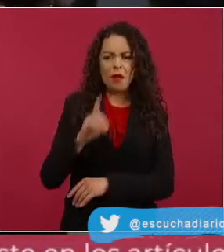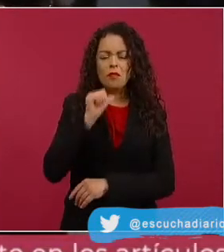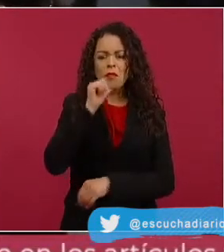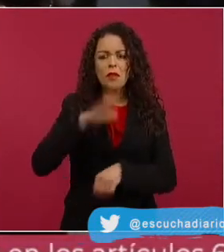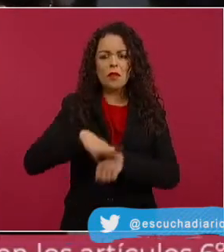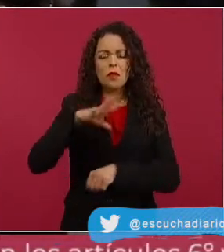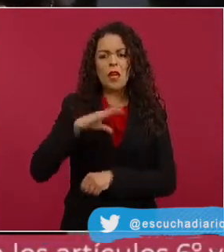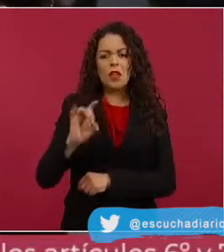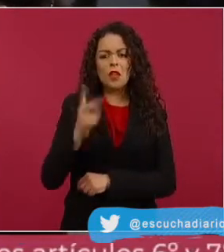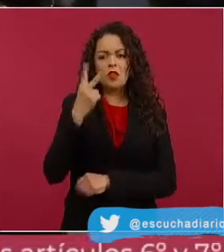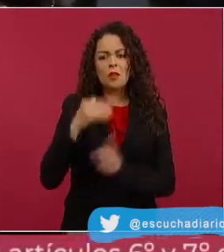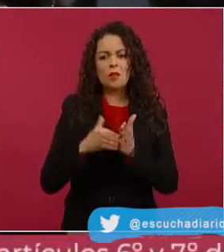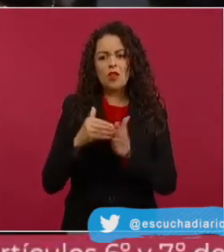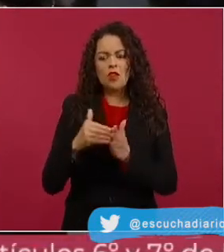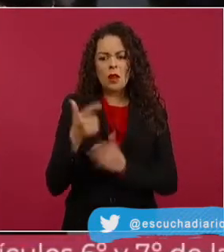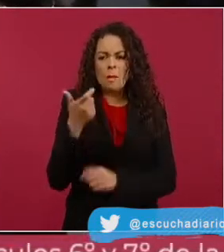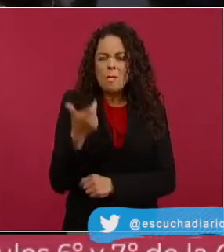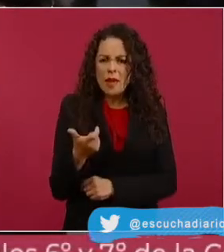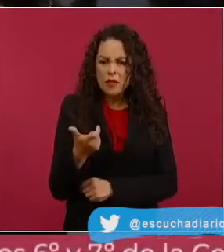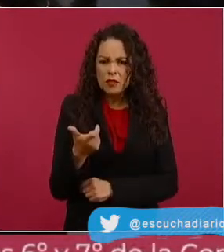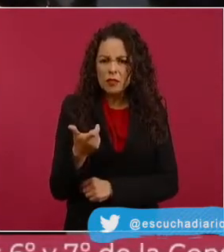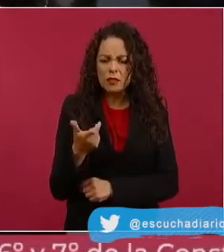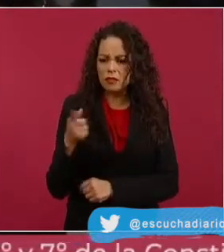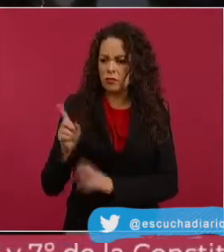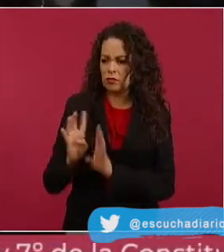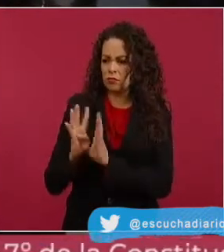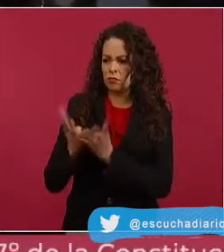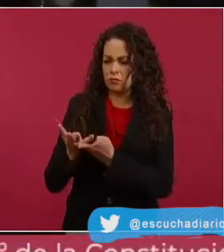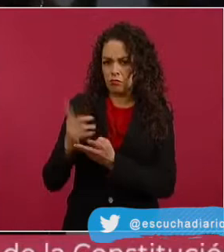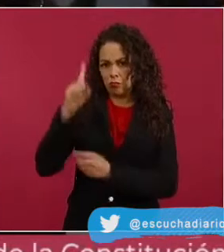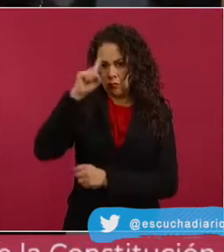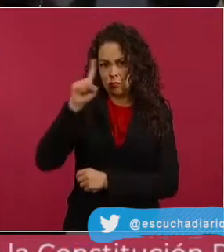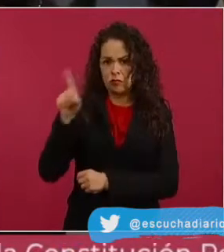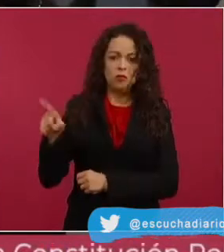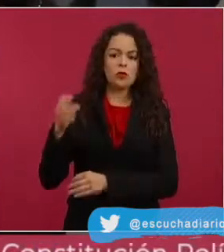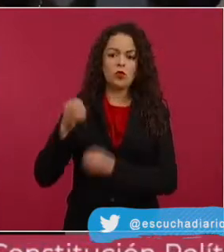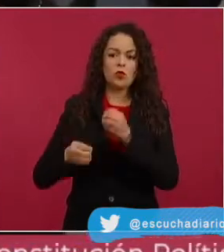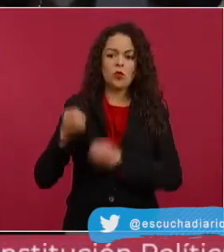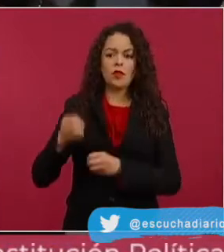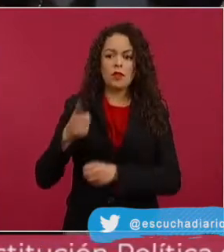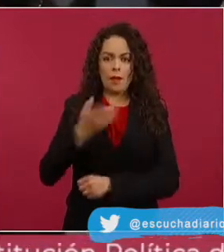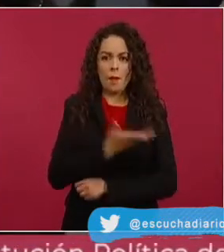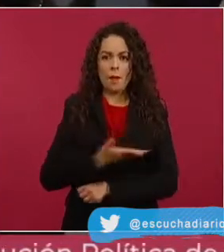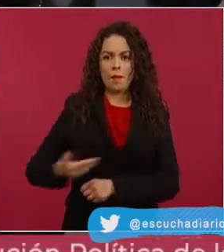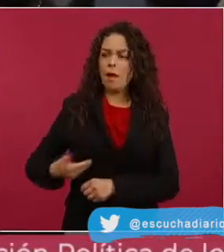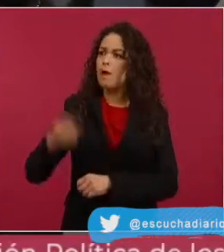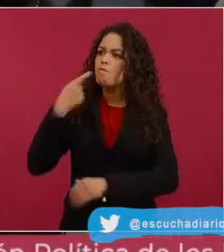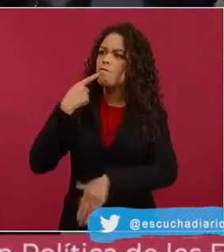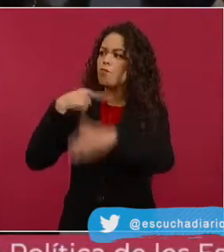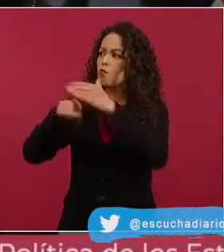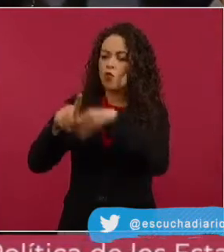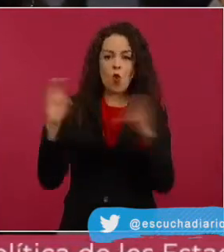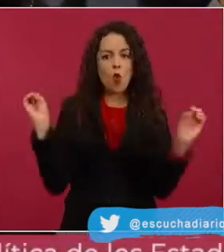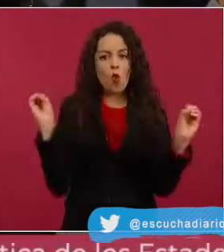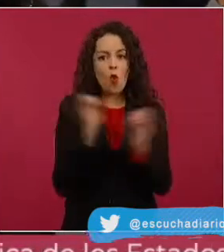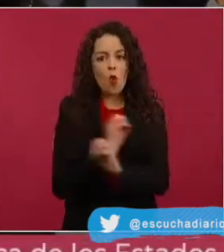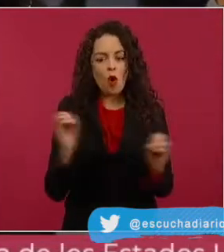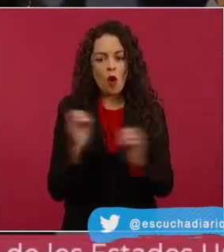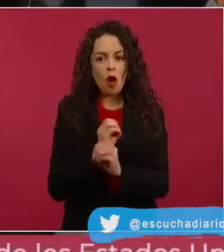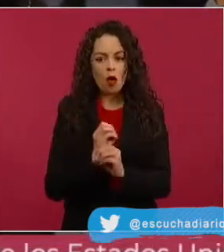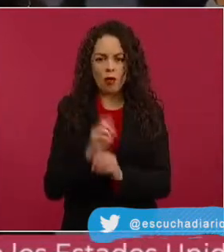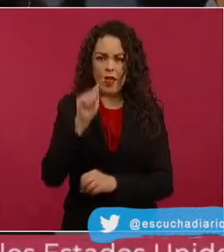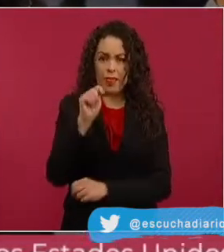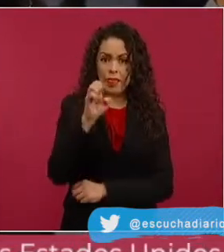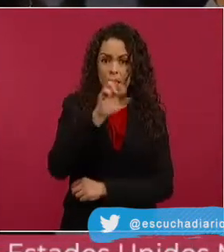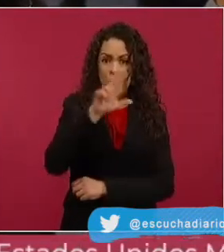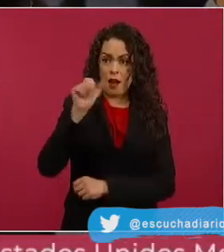la soberanía nacional. México es un país soberano y no es patio trasero ni delantero de Estados Unidos. En la reunión